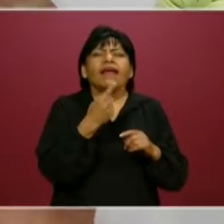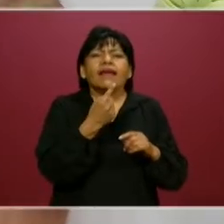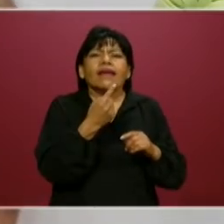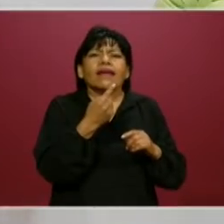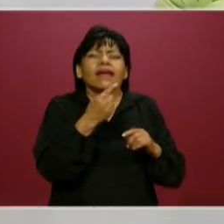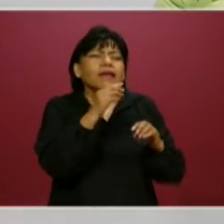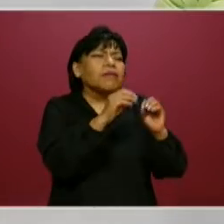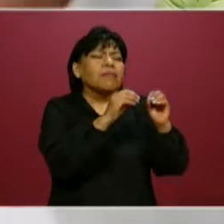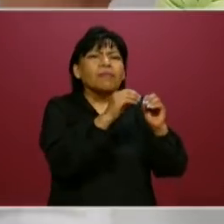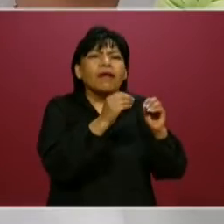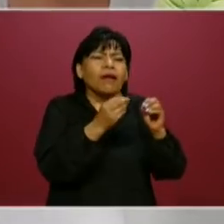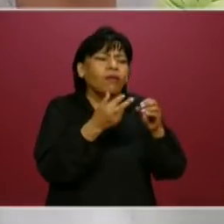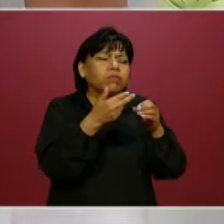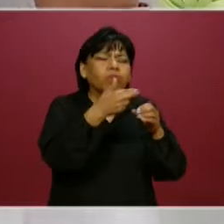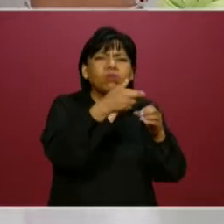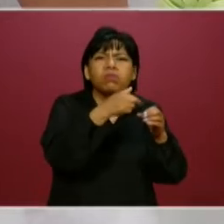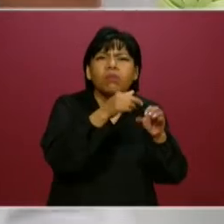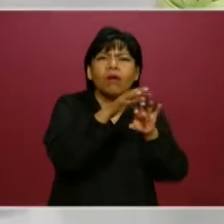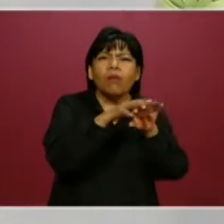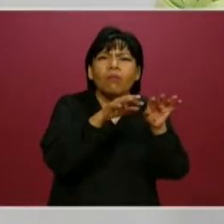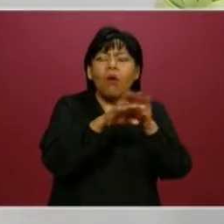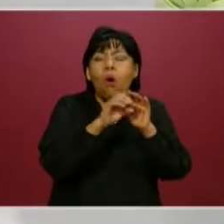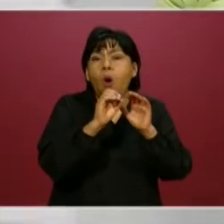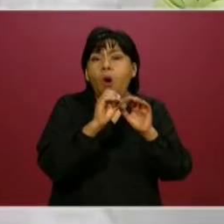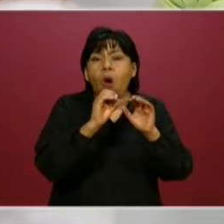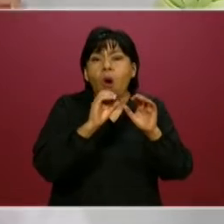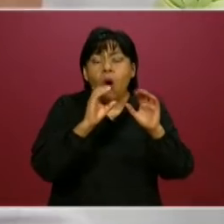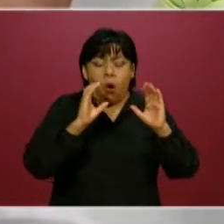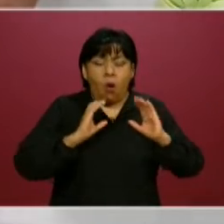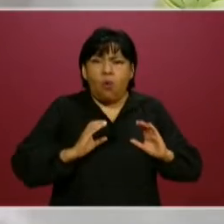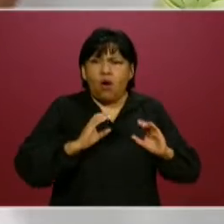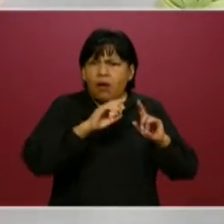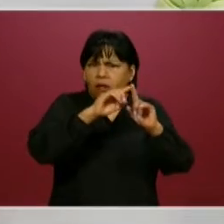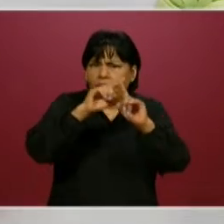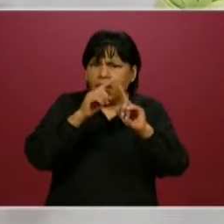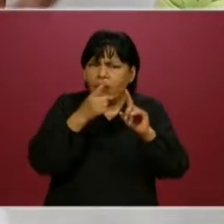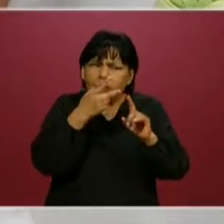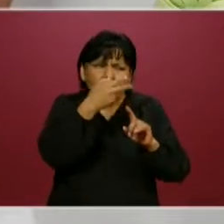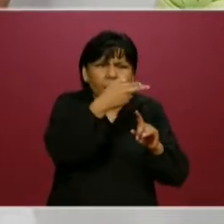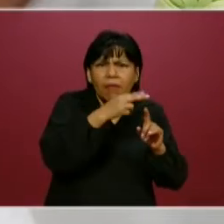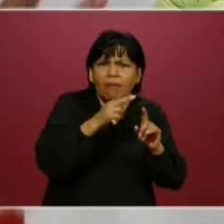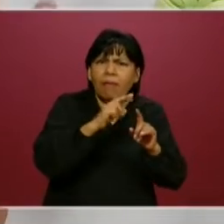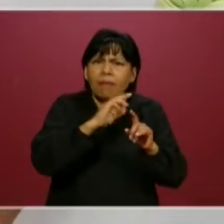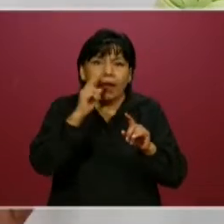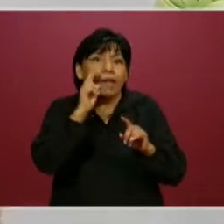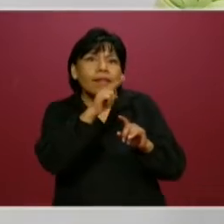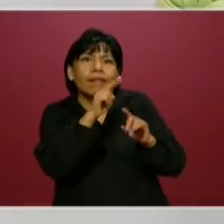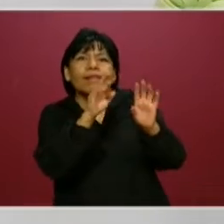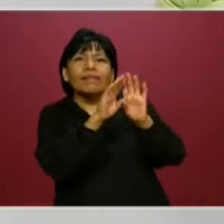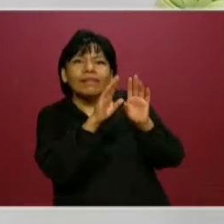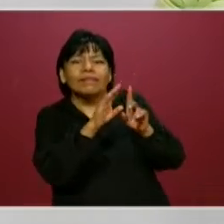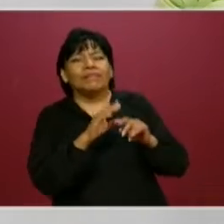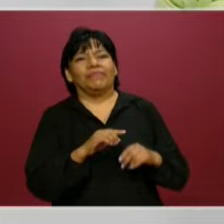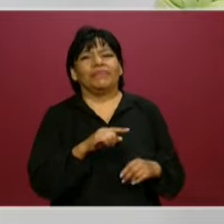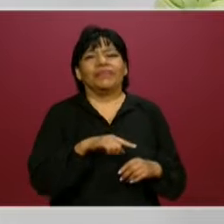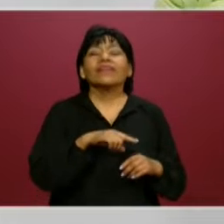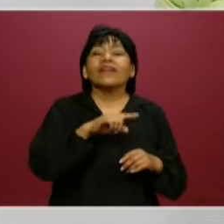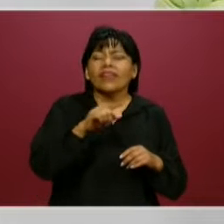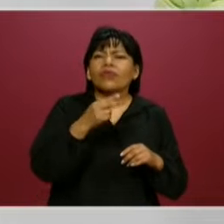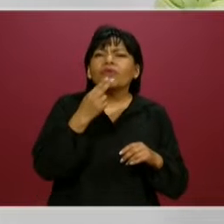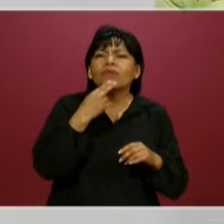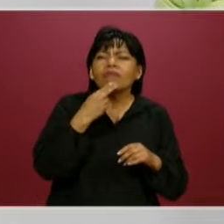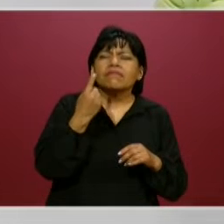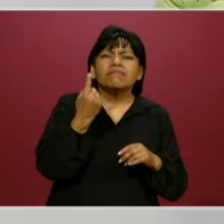llevar recortadas las patitas o alguna parte de su cuerpo para que se vean de esta forma también vamos a